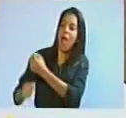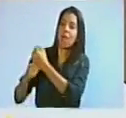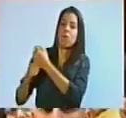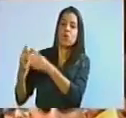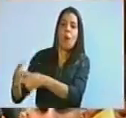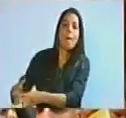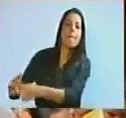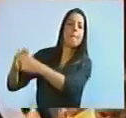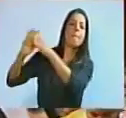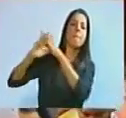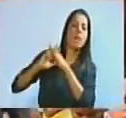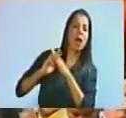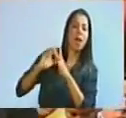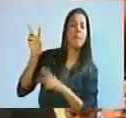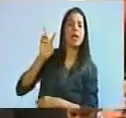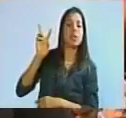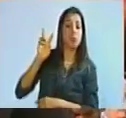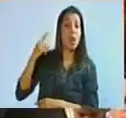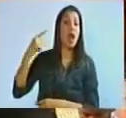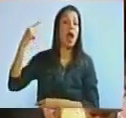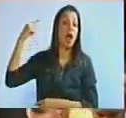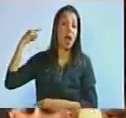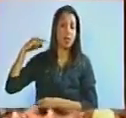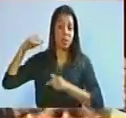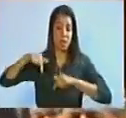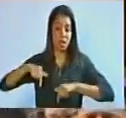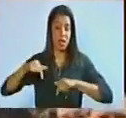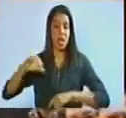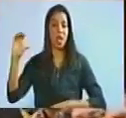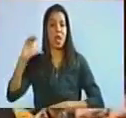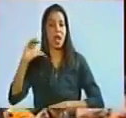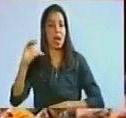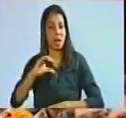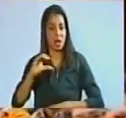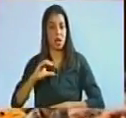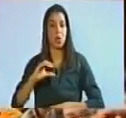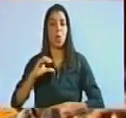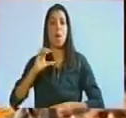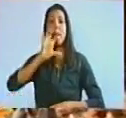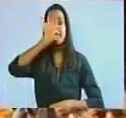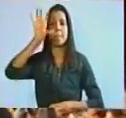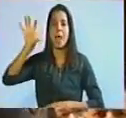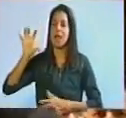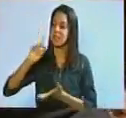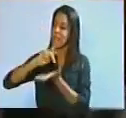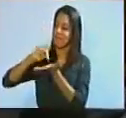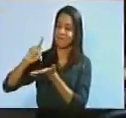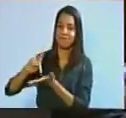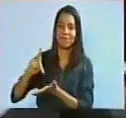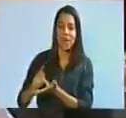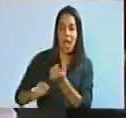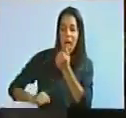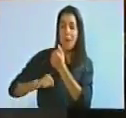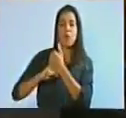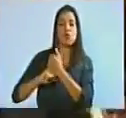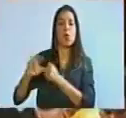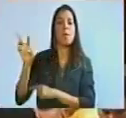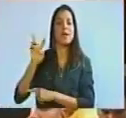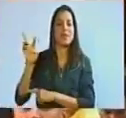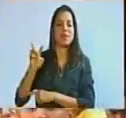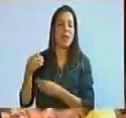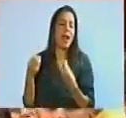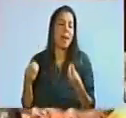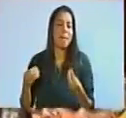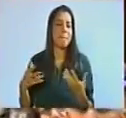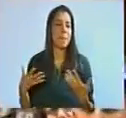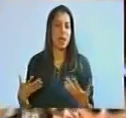abrió a partir del día de ayer acá en la ciudad de Caracas con los tenedores de la deuda, que intenta, que busca romper